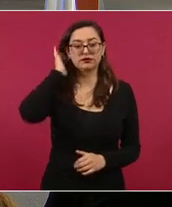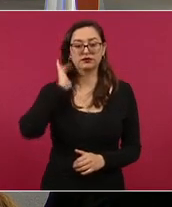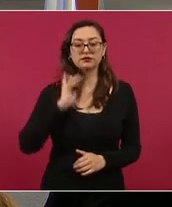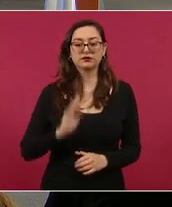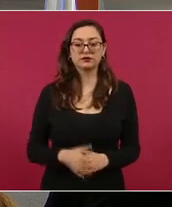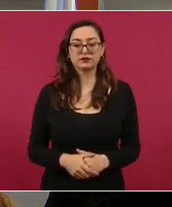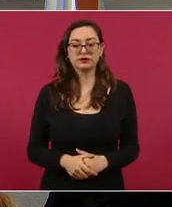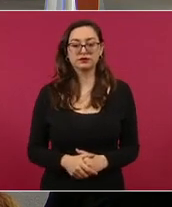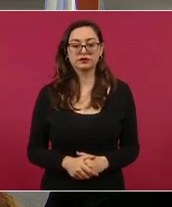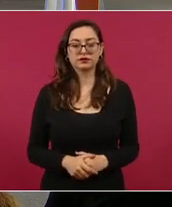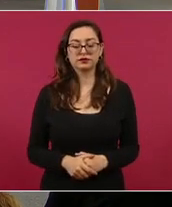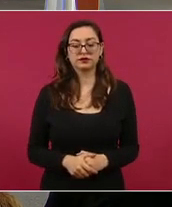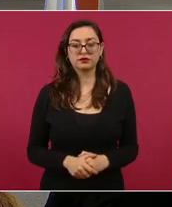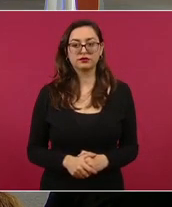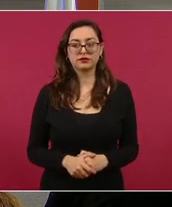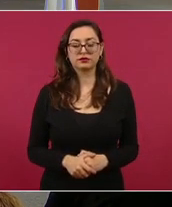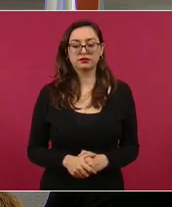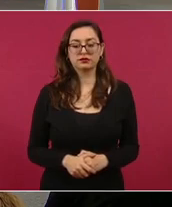Más